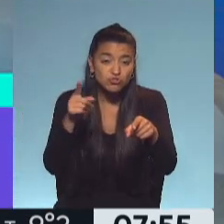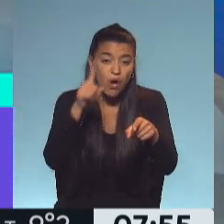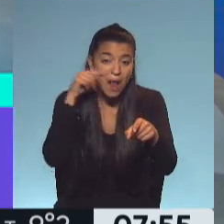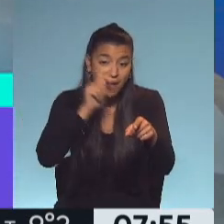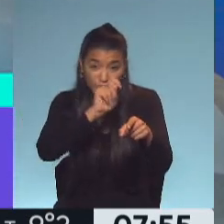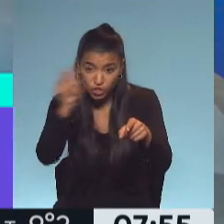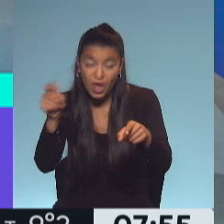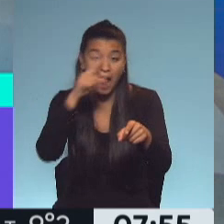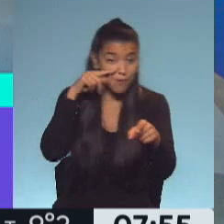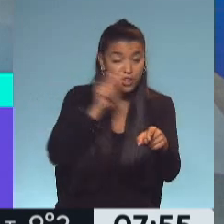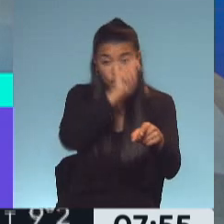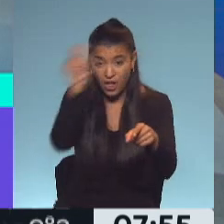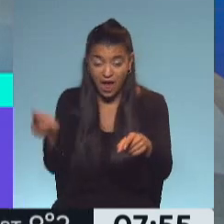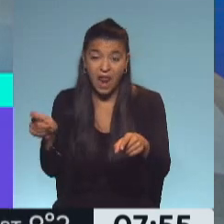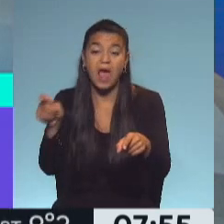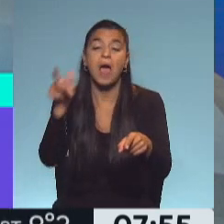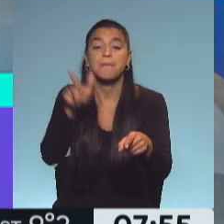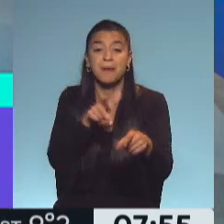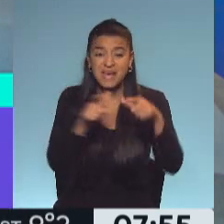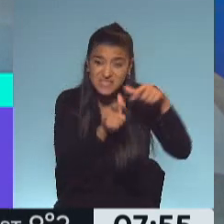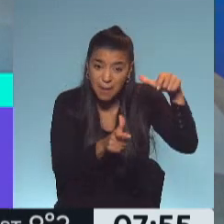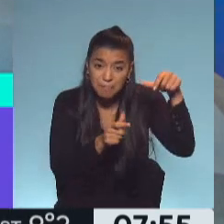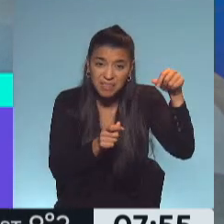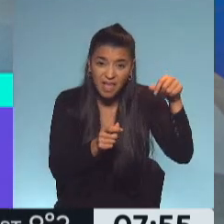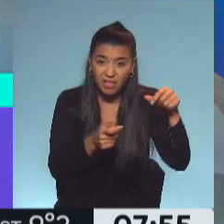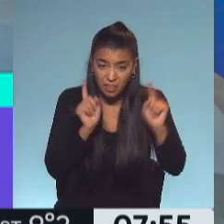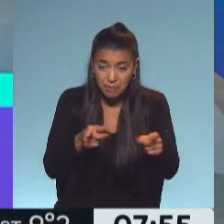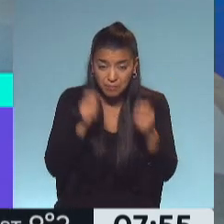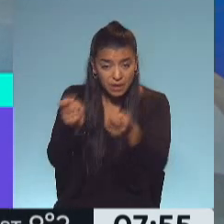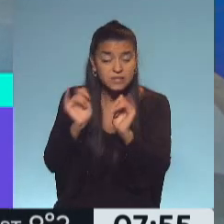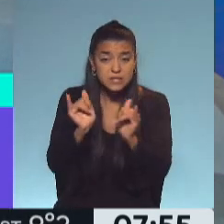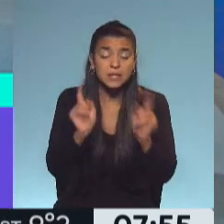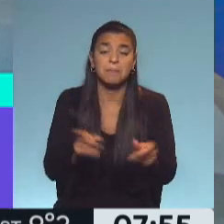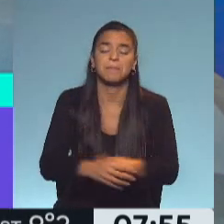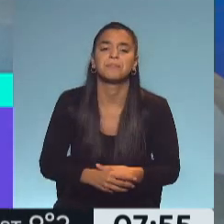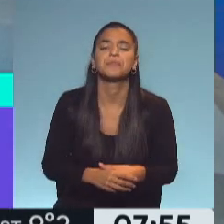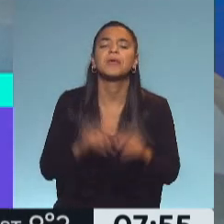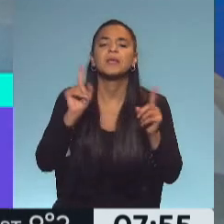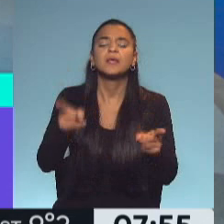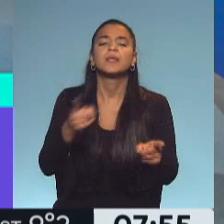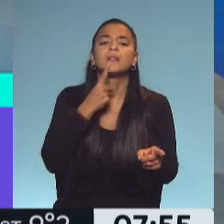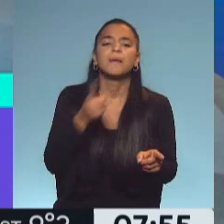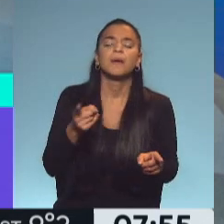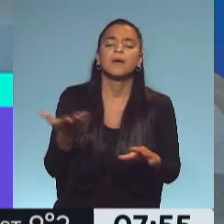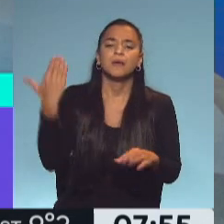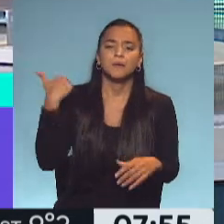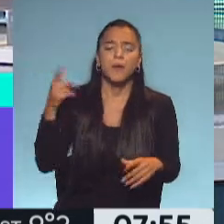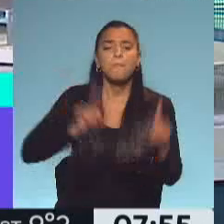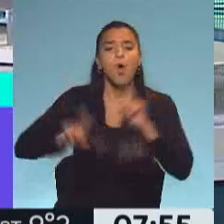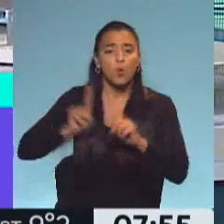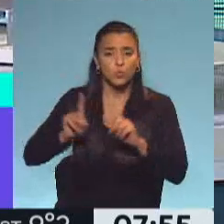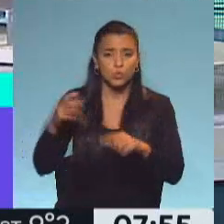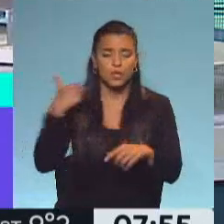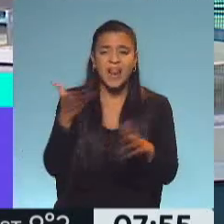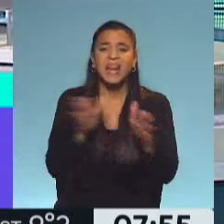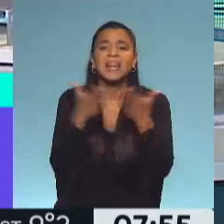Alberto? No, Alberto No, al Papa. Alberto al ¿Alberto le Papa. regaló una estampita al Papa? Sí, Ah, también, mira, bueno. también. Y decía, recién nos decía nuestro productor general el